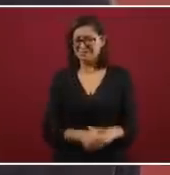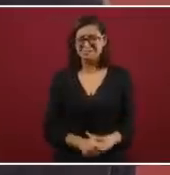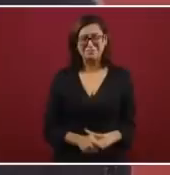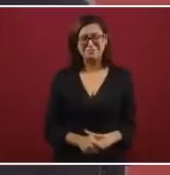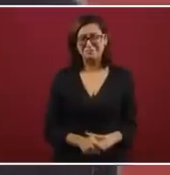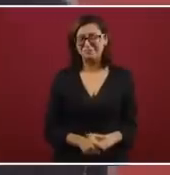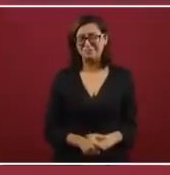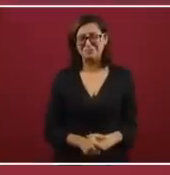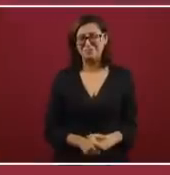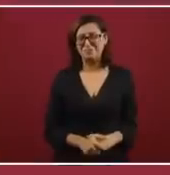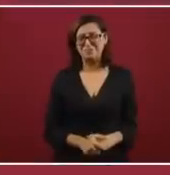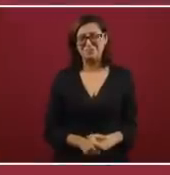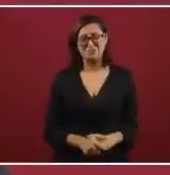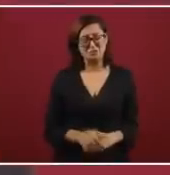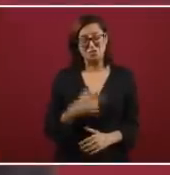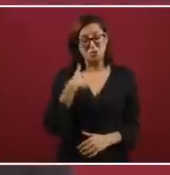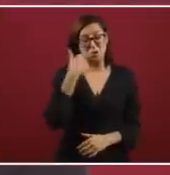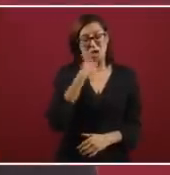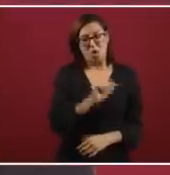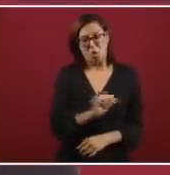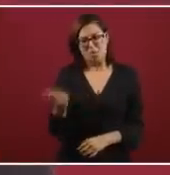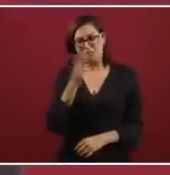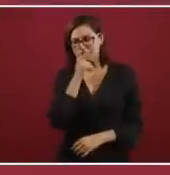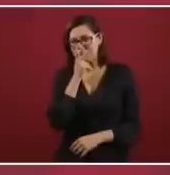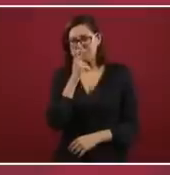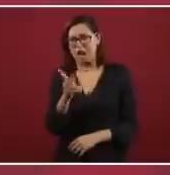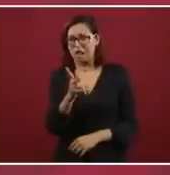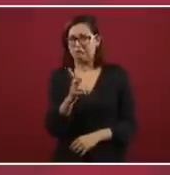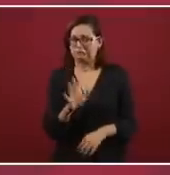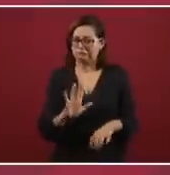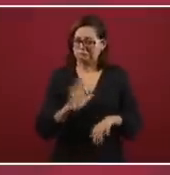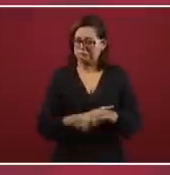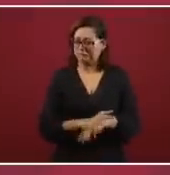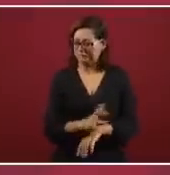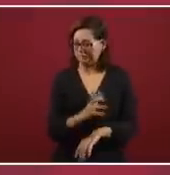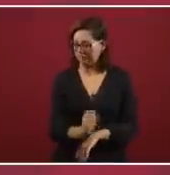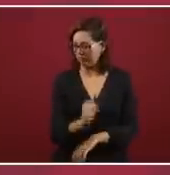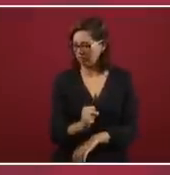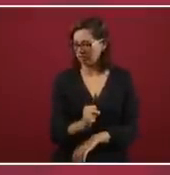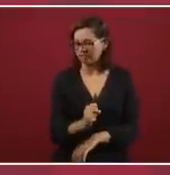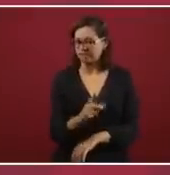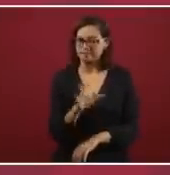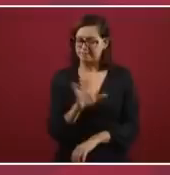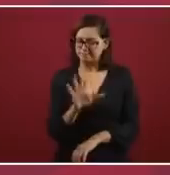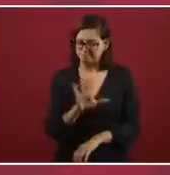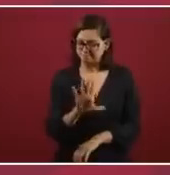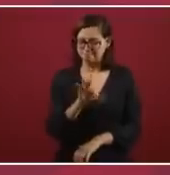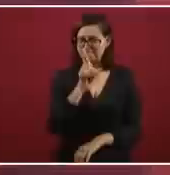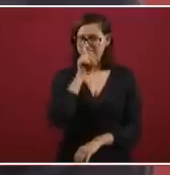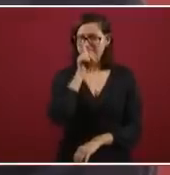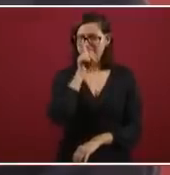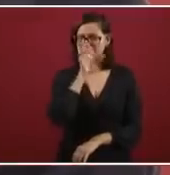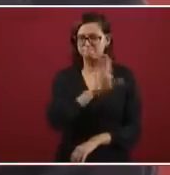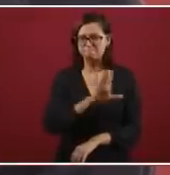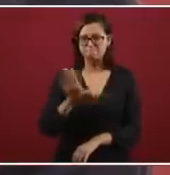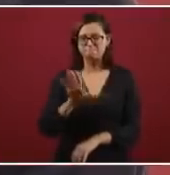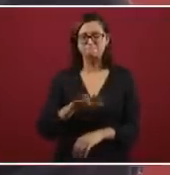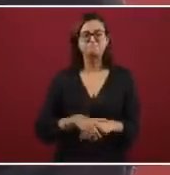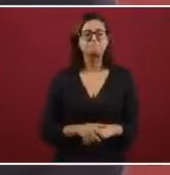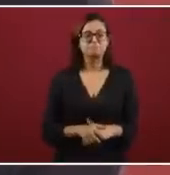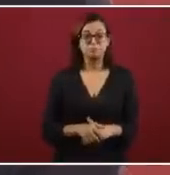No quiero usar otra palabra porque sería más fuerte, pero a lo